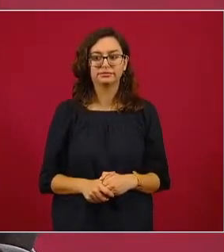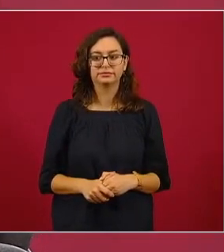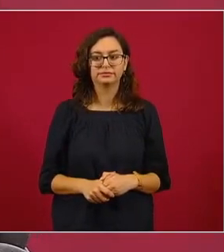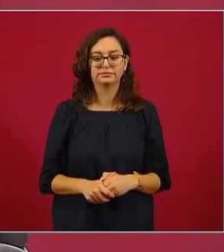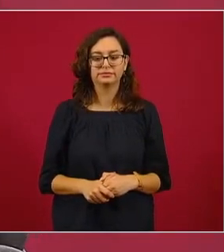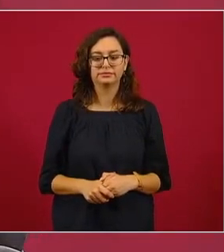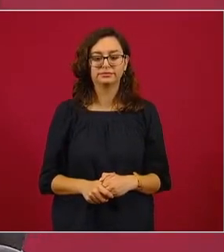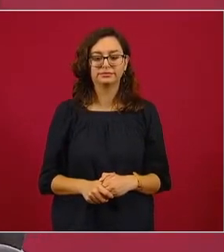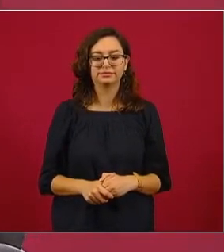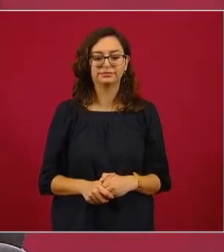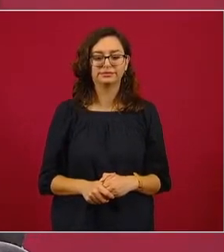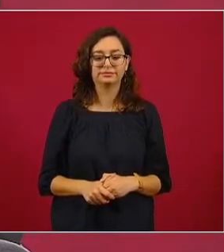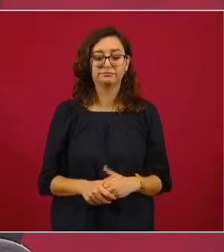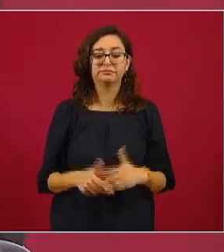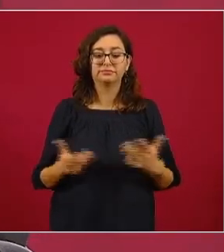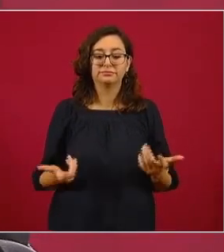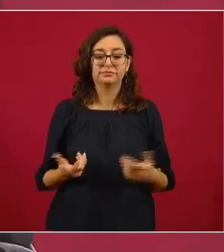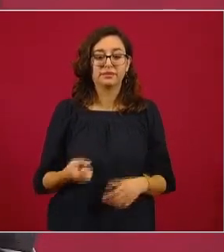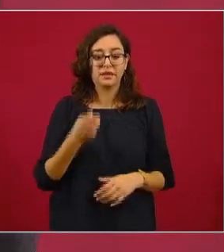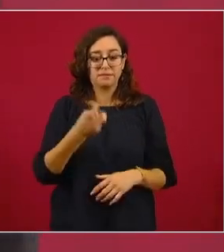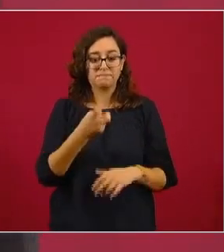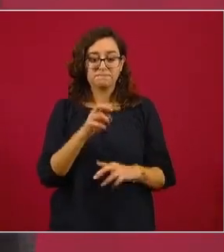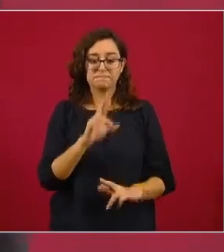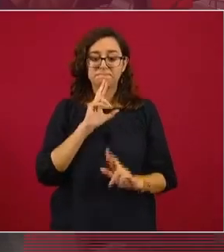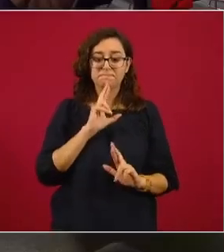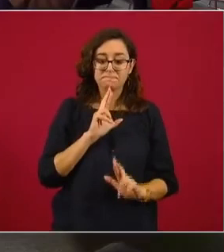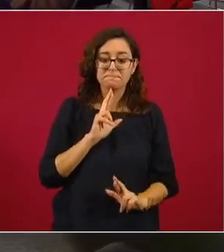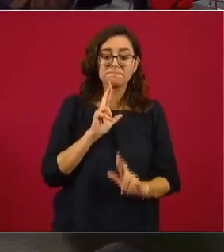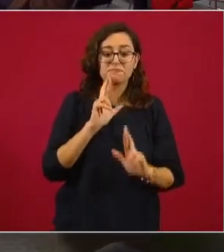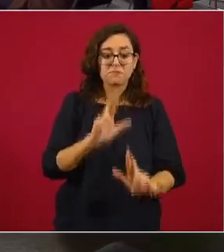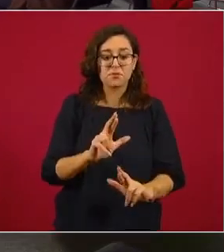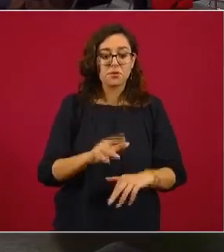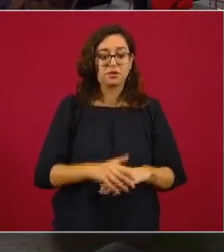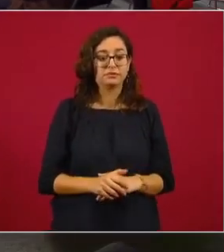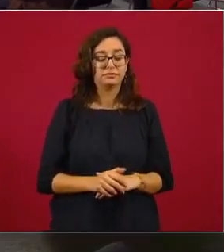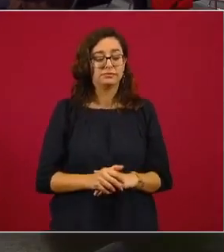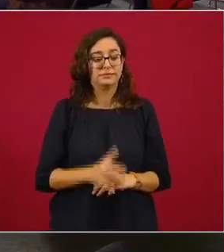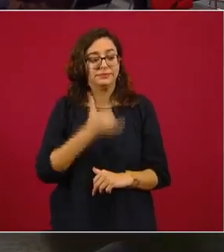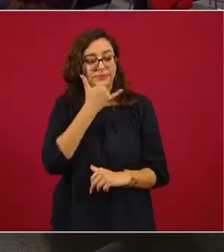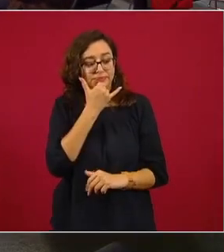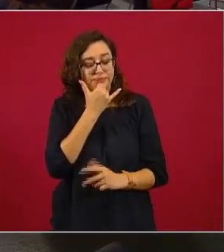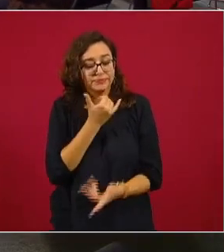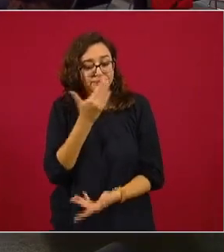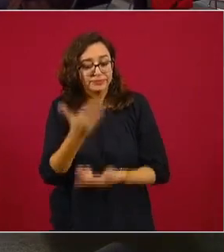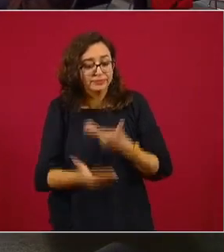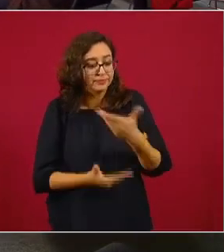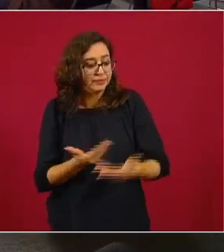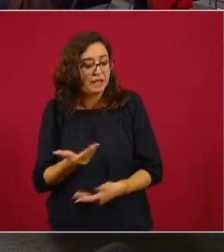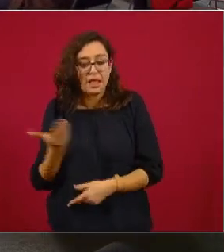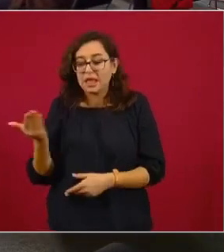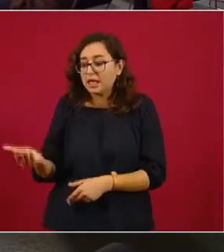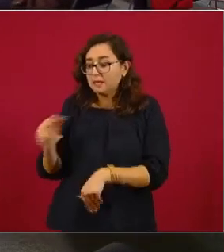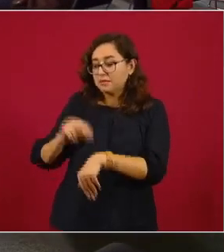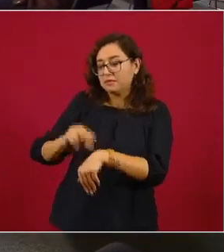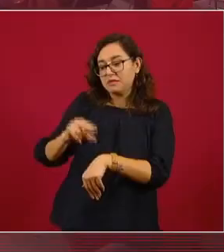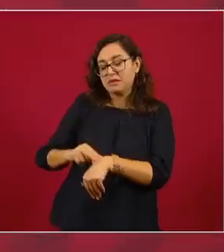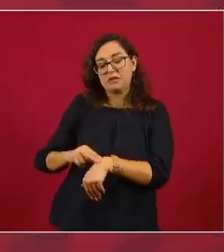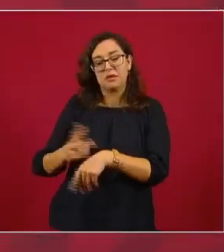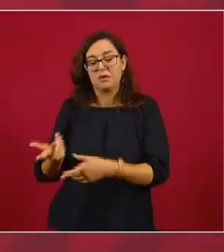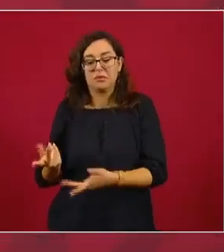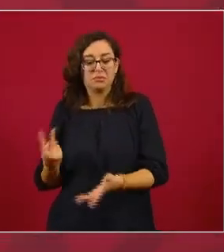Entonces, esa es la respuesta. Ofrezco aquí disculpa a los médicos que no los dejé